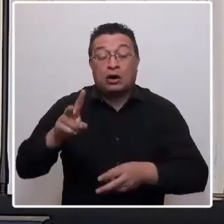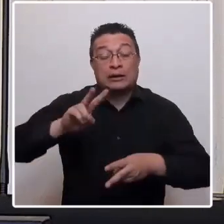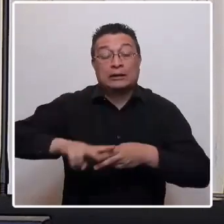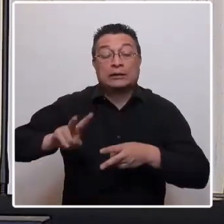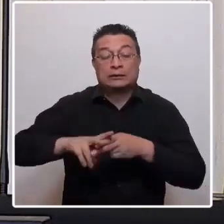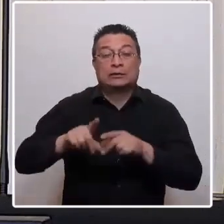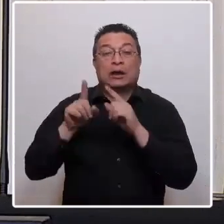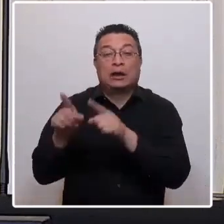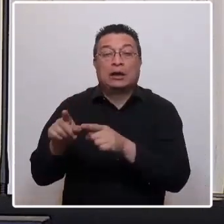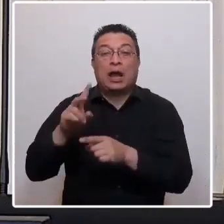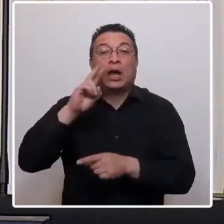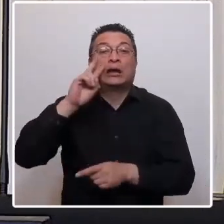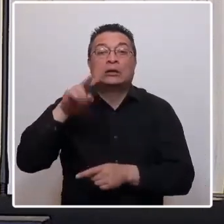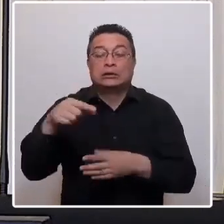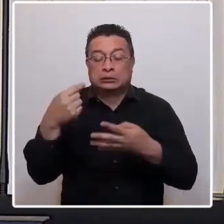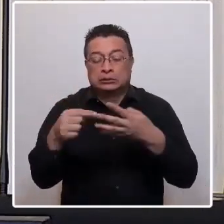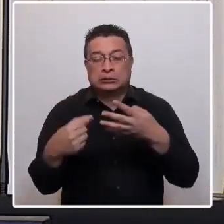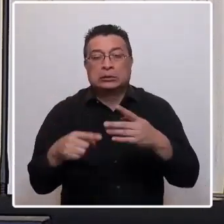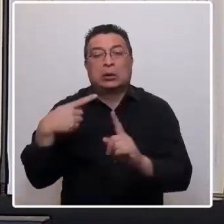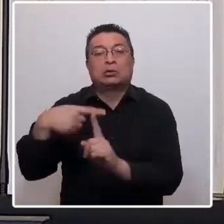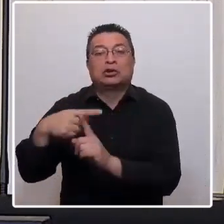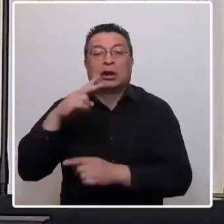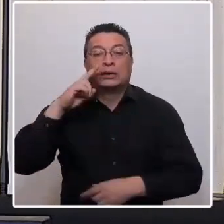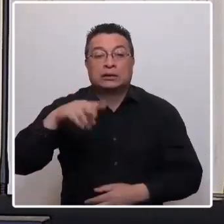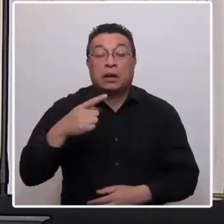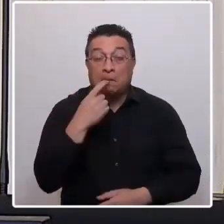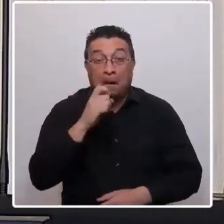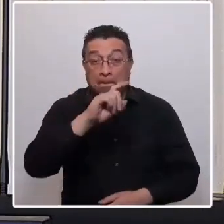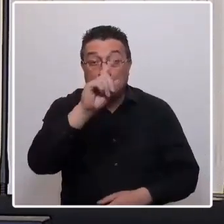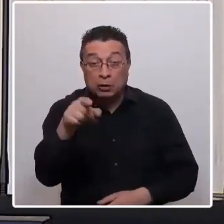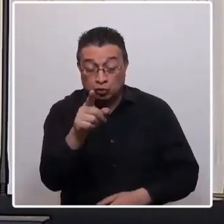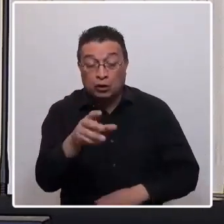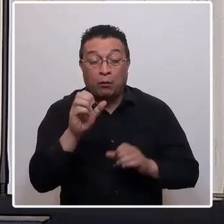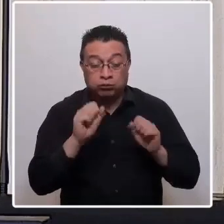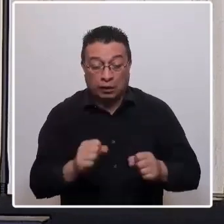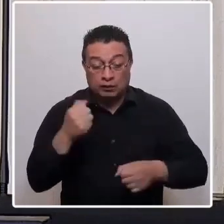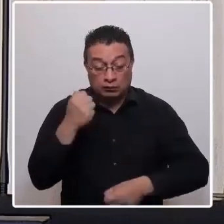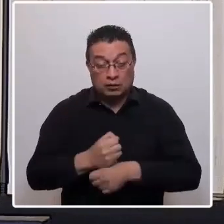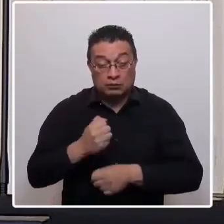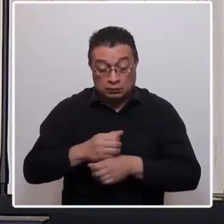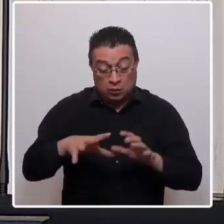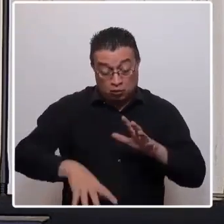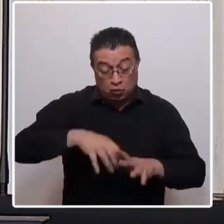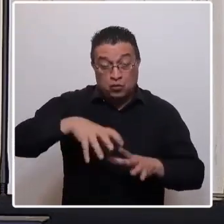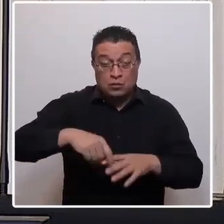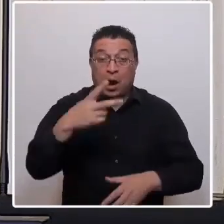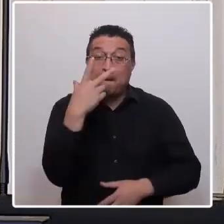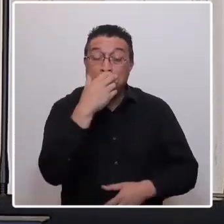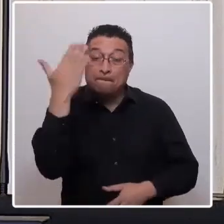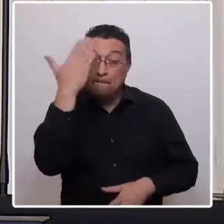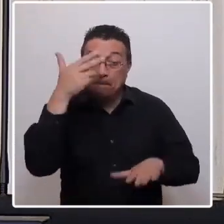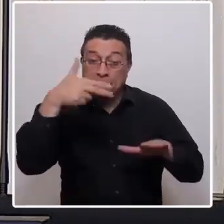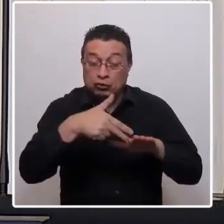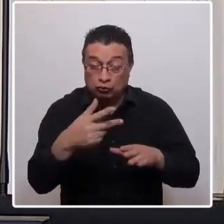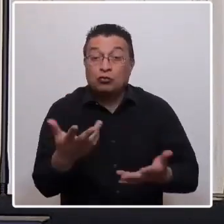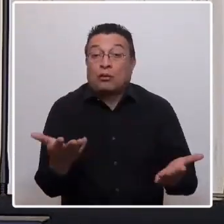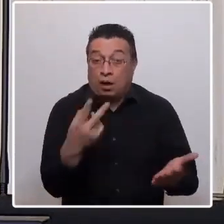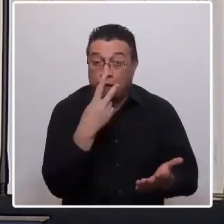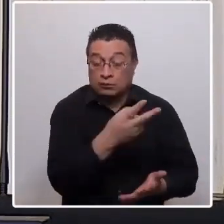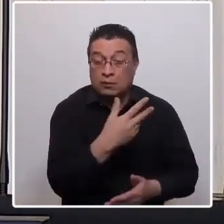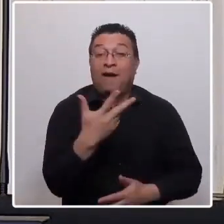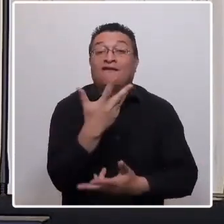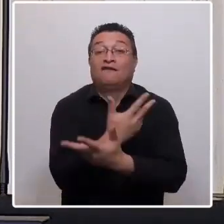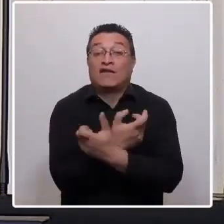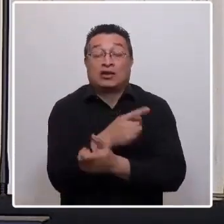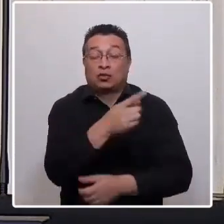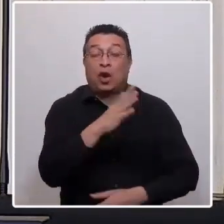él y sin resultados. Pregúntense si este país volvió a producir petróleo. Además, ahora los venezolanos no